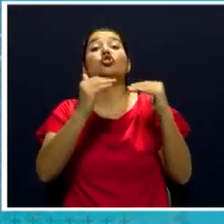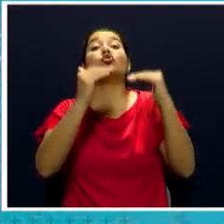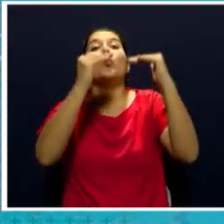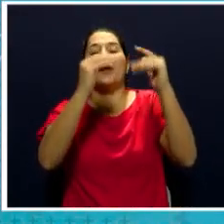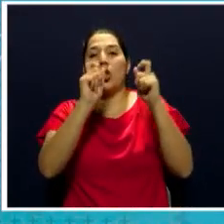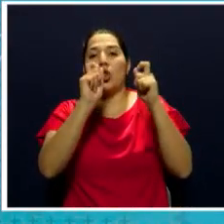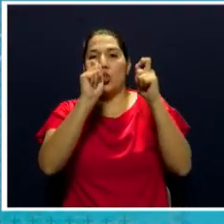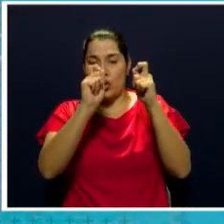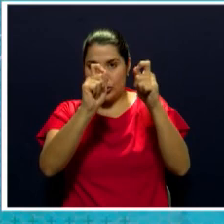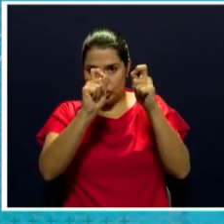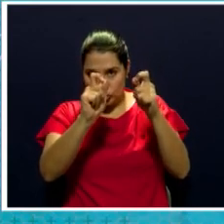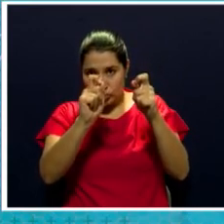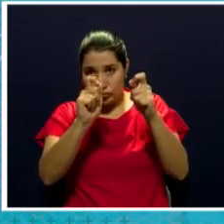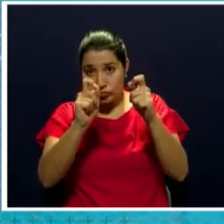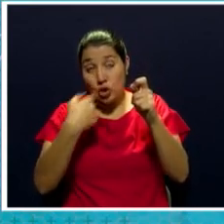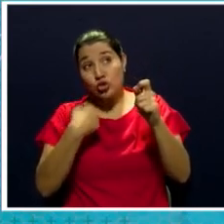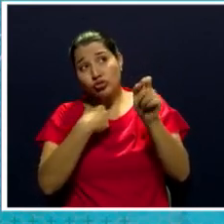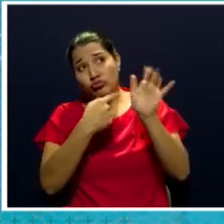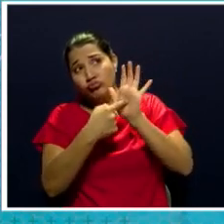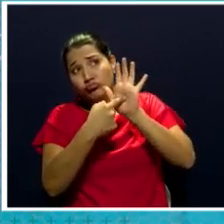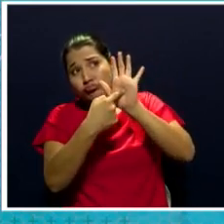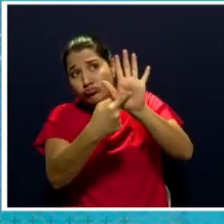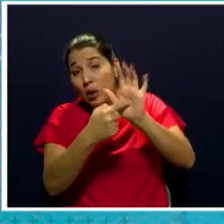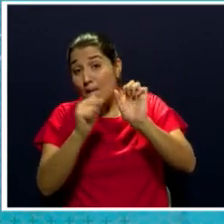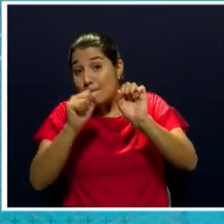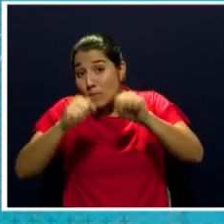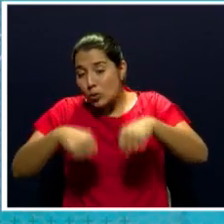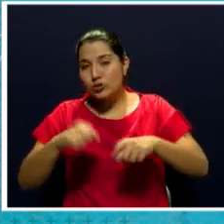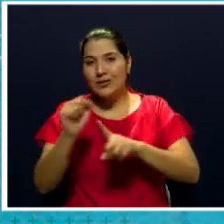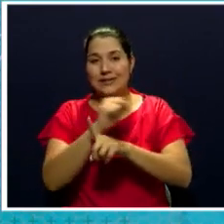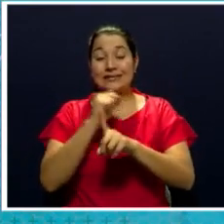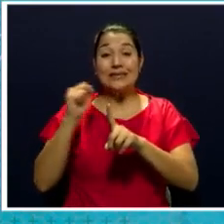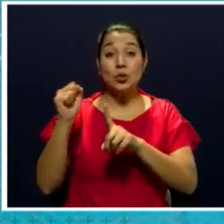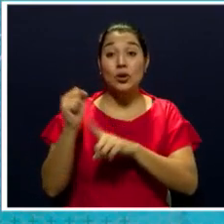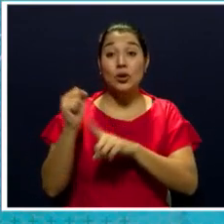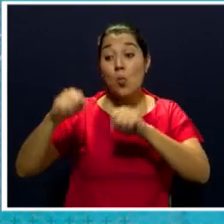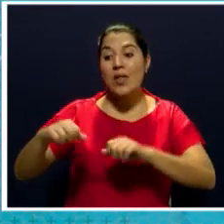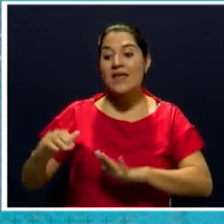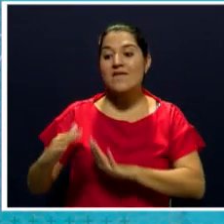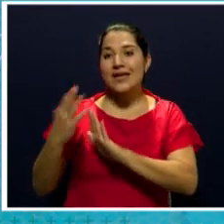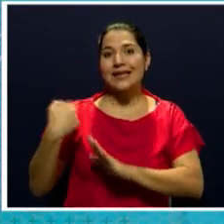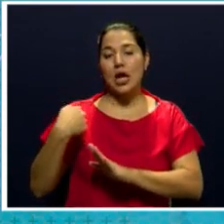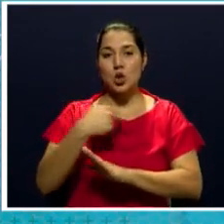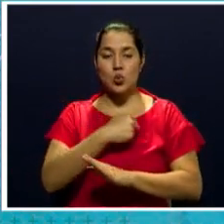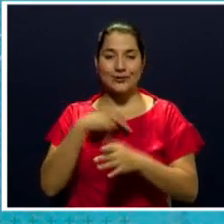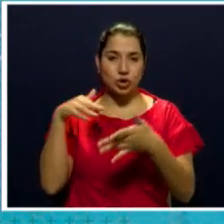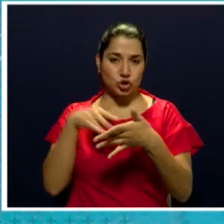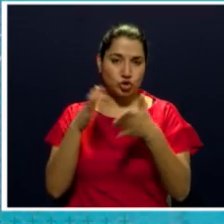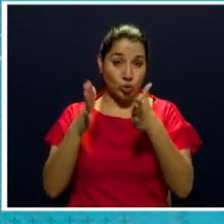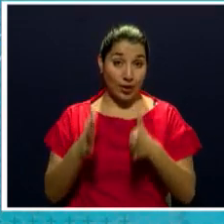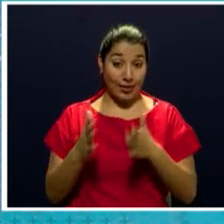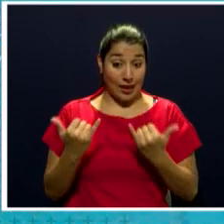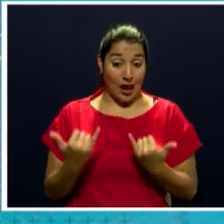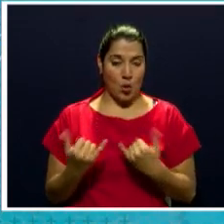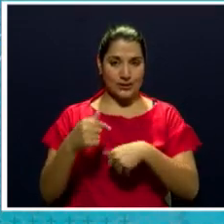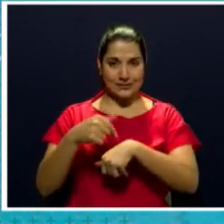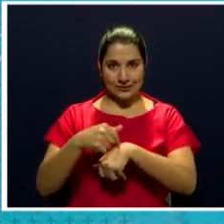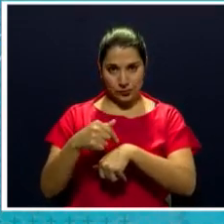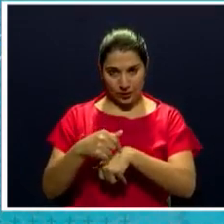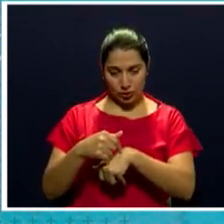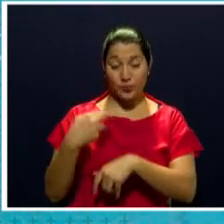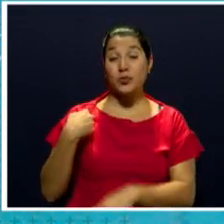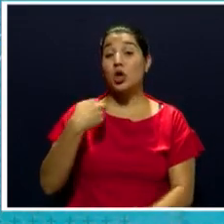cada uno de los escenarios que nuestros estudiantes a nivel del sistema educativo público están enfrentando en este momento.